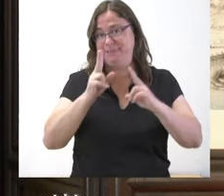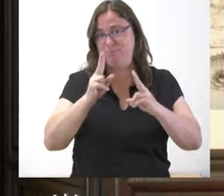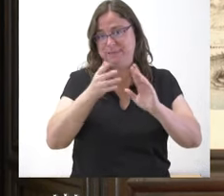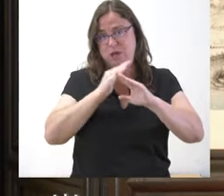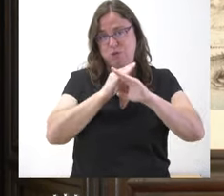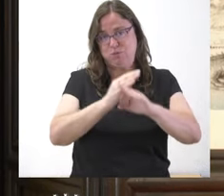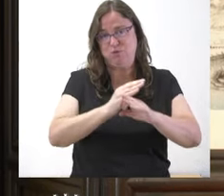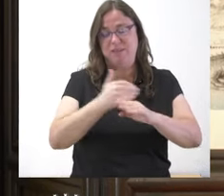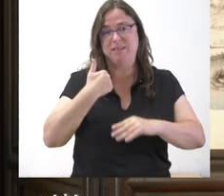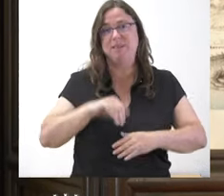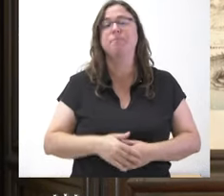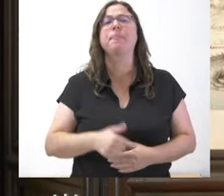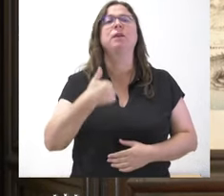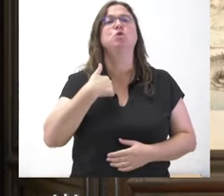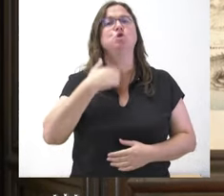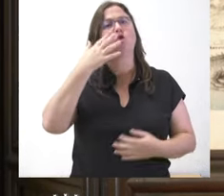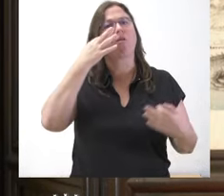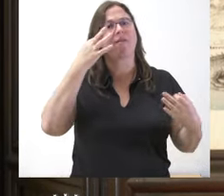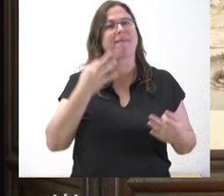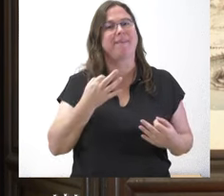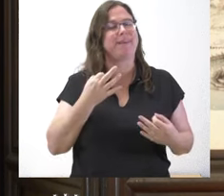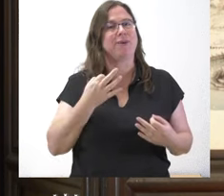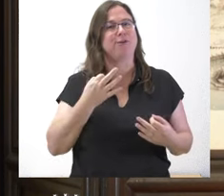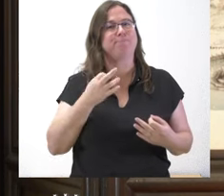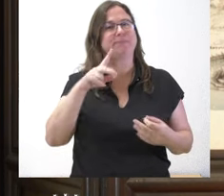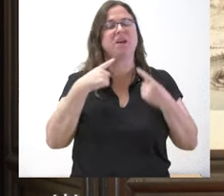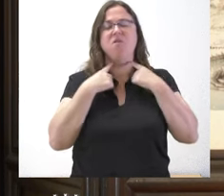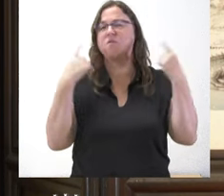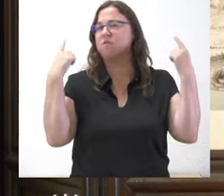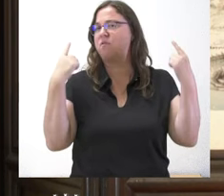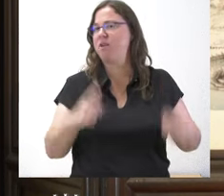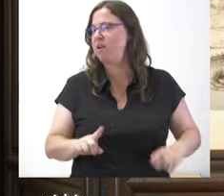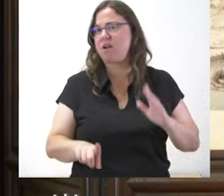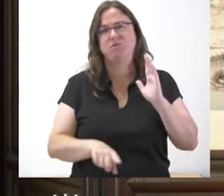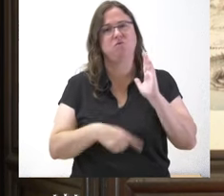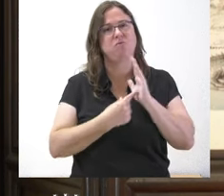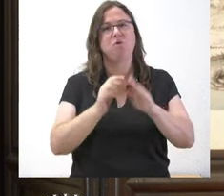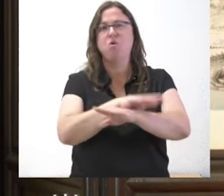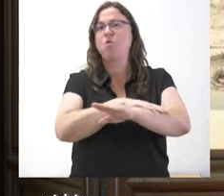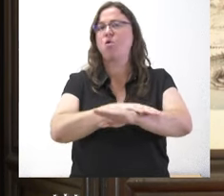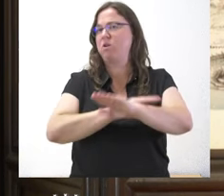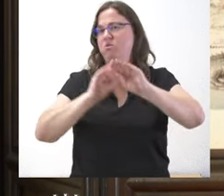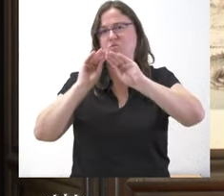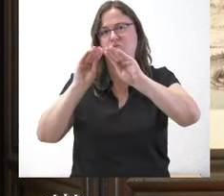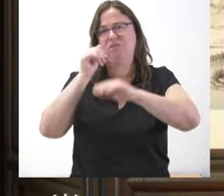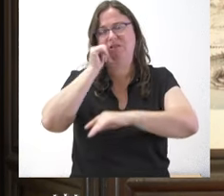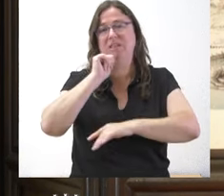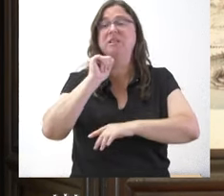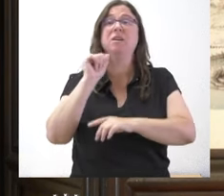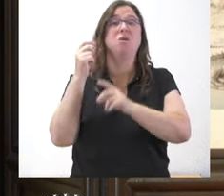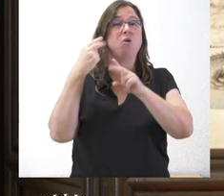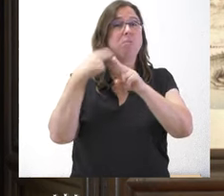suficiente no yo creo que es un fracaso total y absoluto del gobierno Sánchez la política de